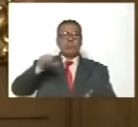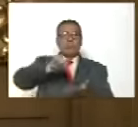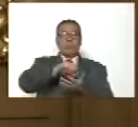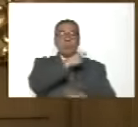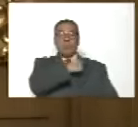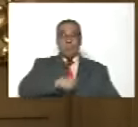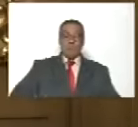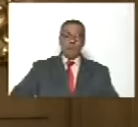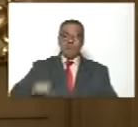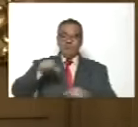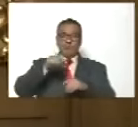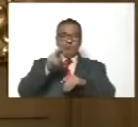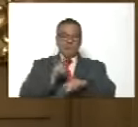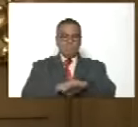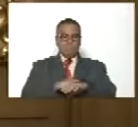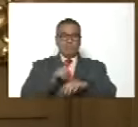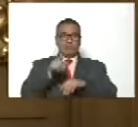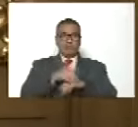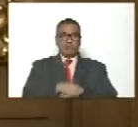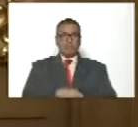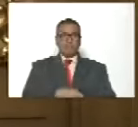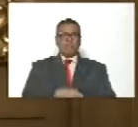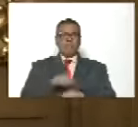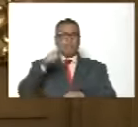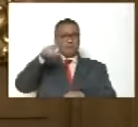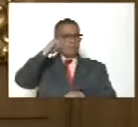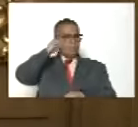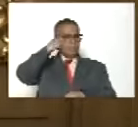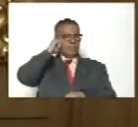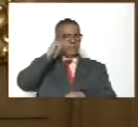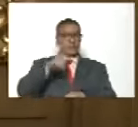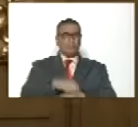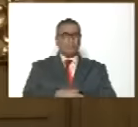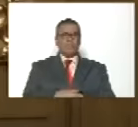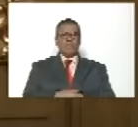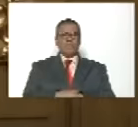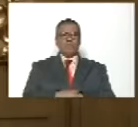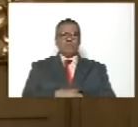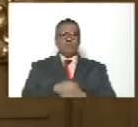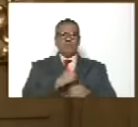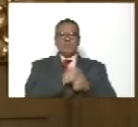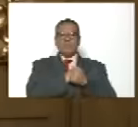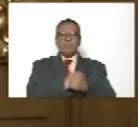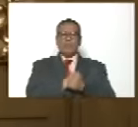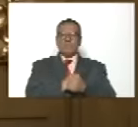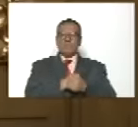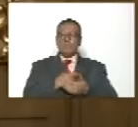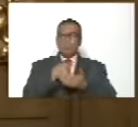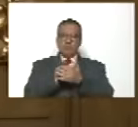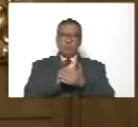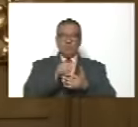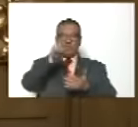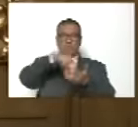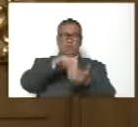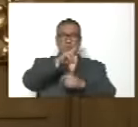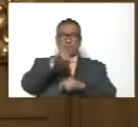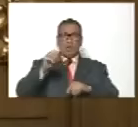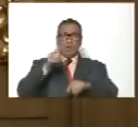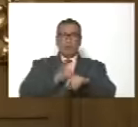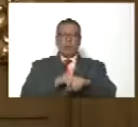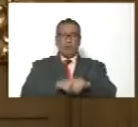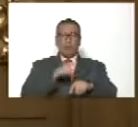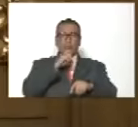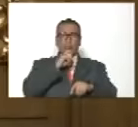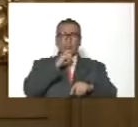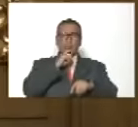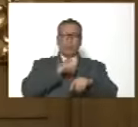presidente de Irán en su momento. Pero hay que recordar, como el amor con amor se paga, que en el 2020, en los momentos más